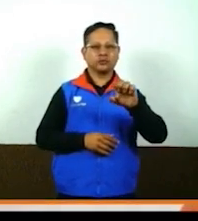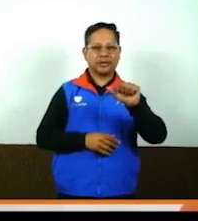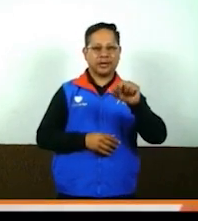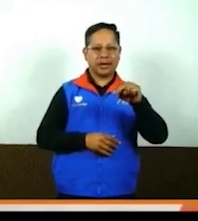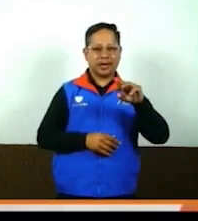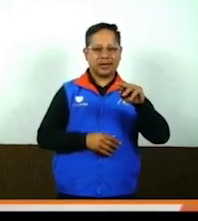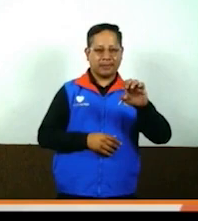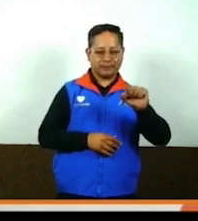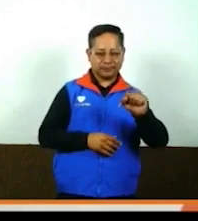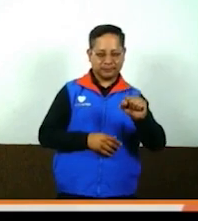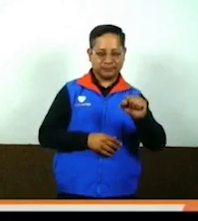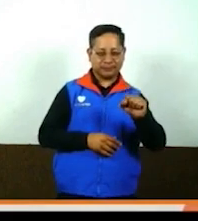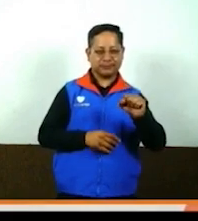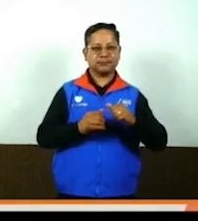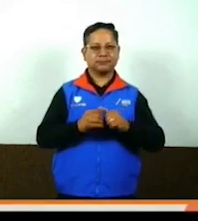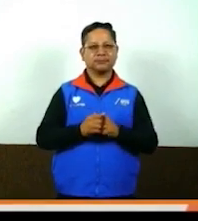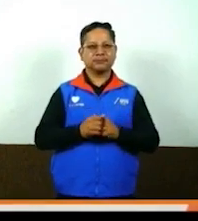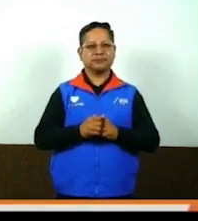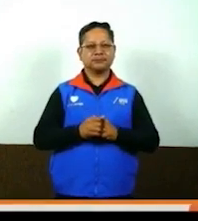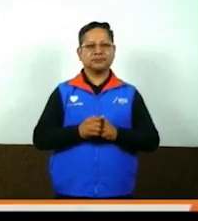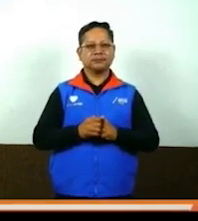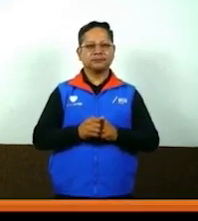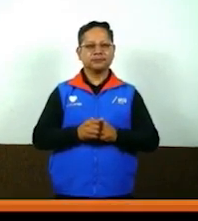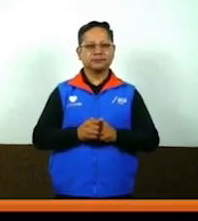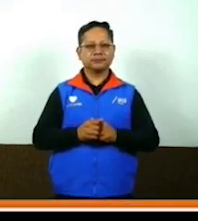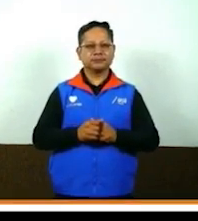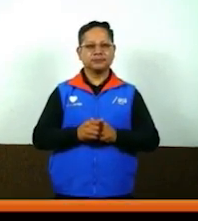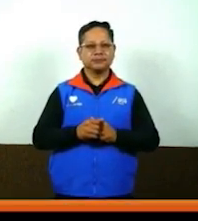José Andrés Sánchez Luna.